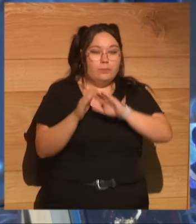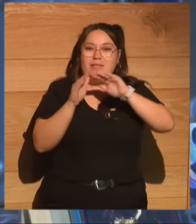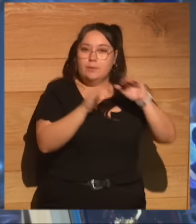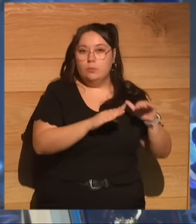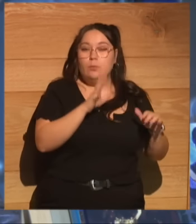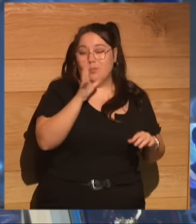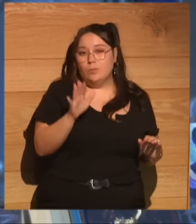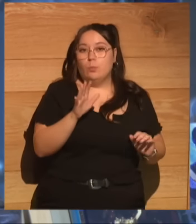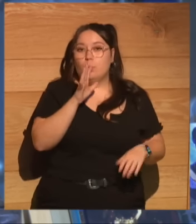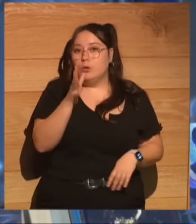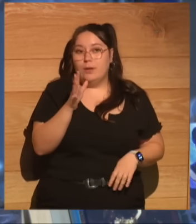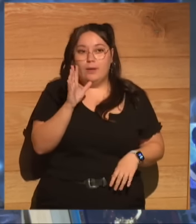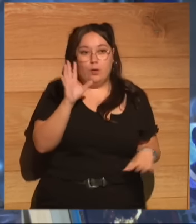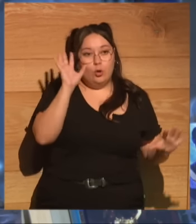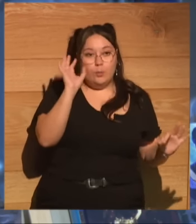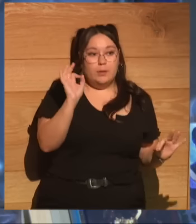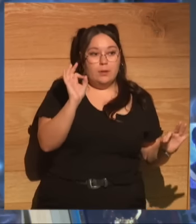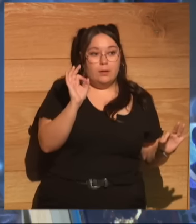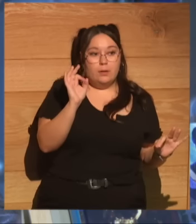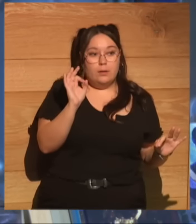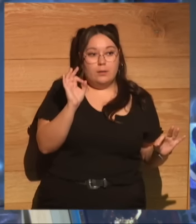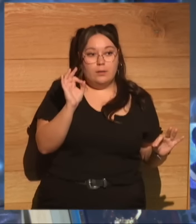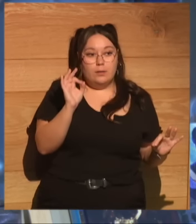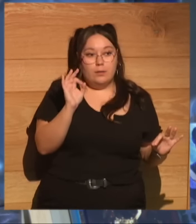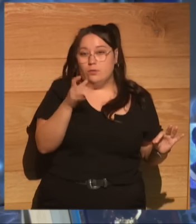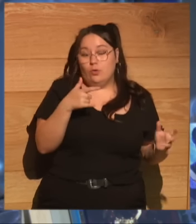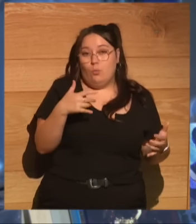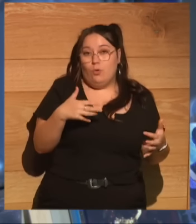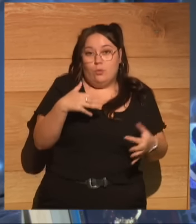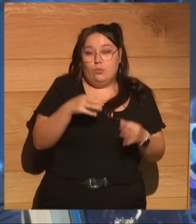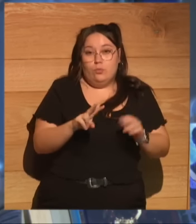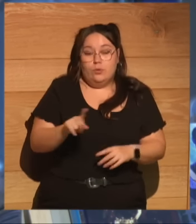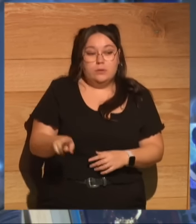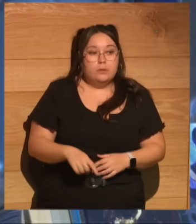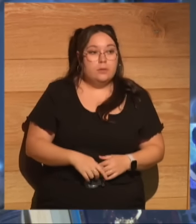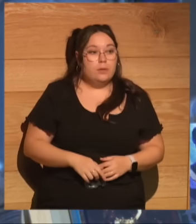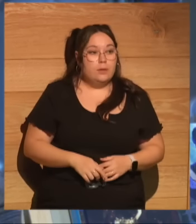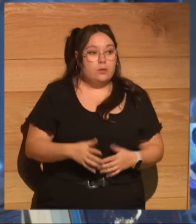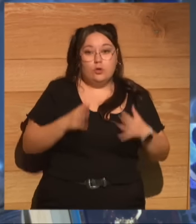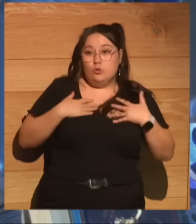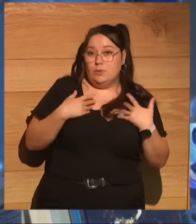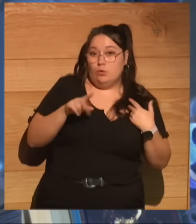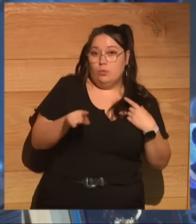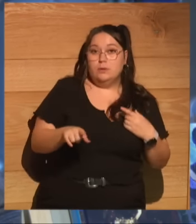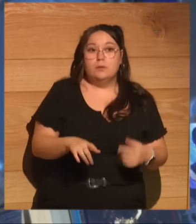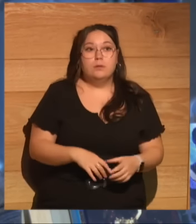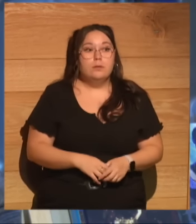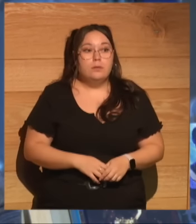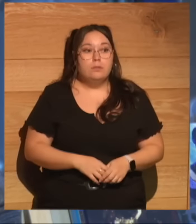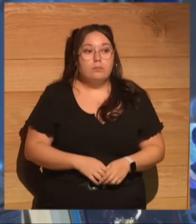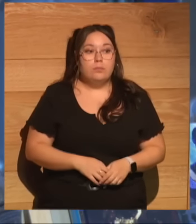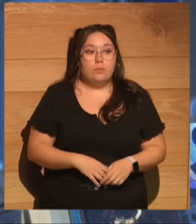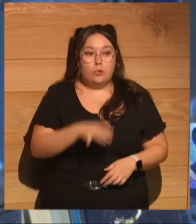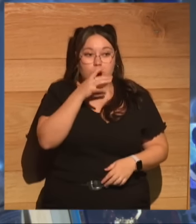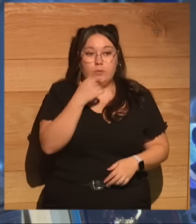porque efectivamente no se ajusta en absoluto lo que acaba de definir. No creo que sea Juan, sorpresa sí, para nadie. Que pero en todo caso, Juan nos está